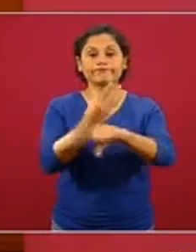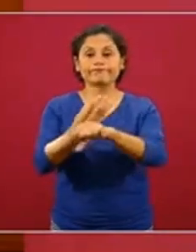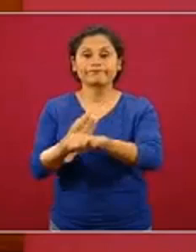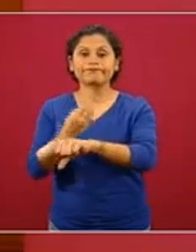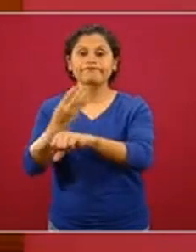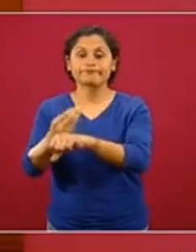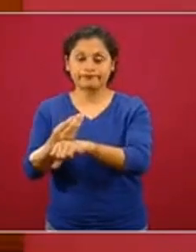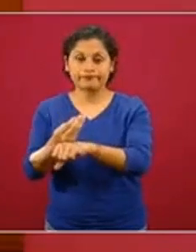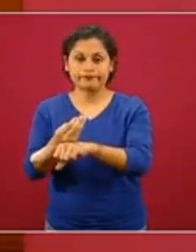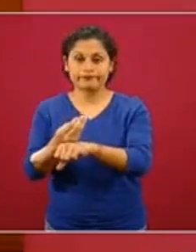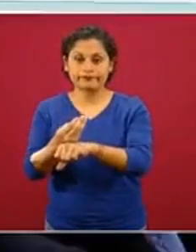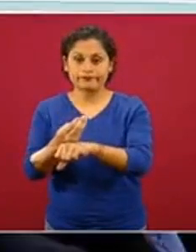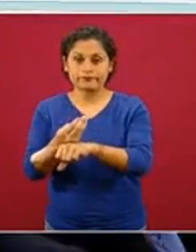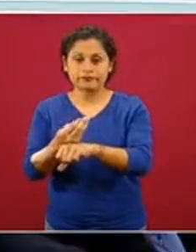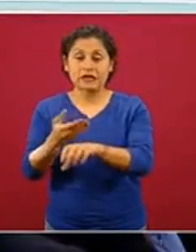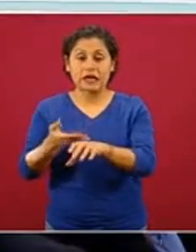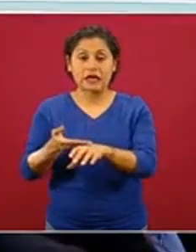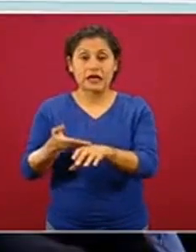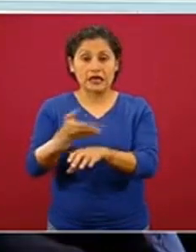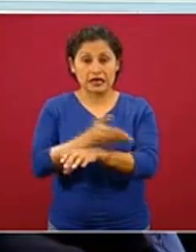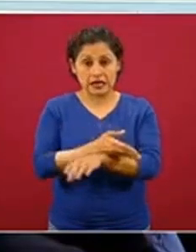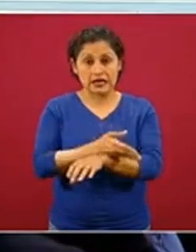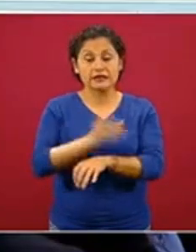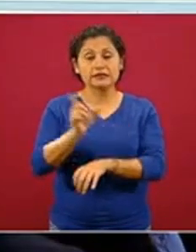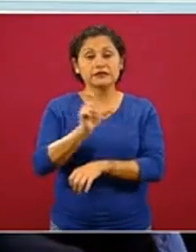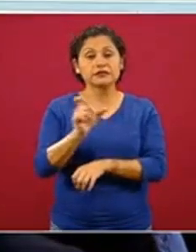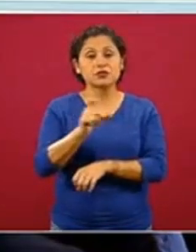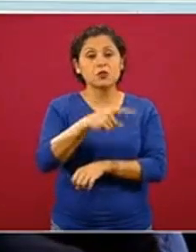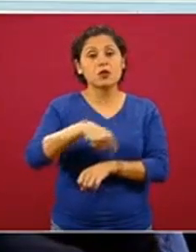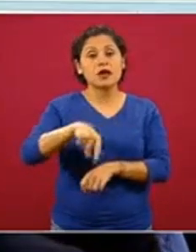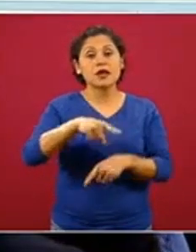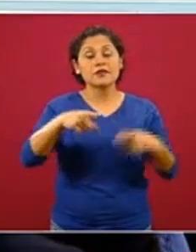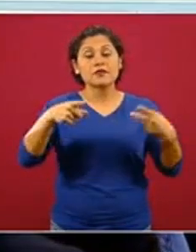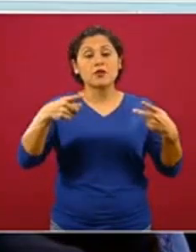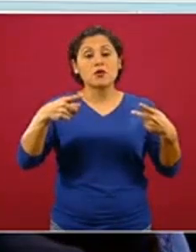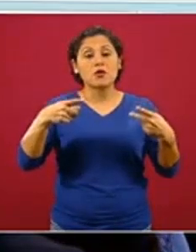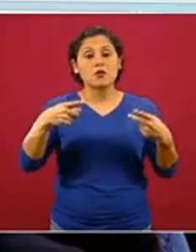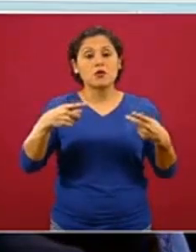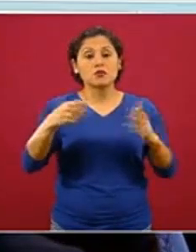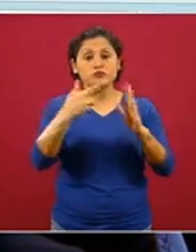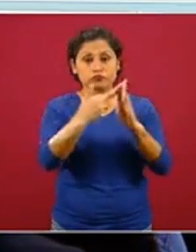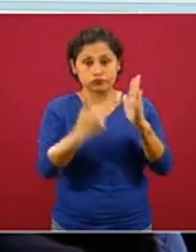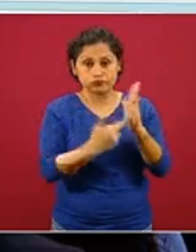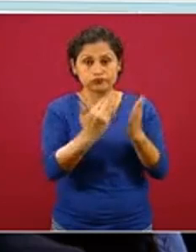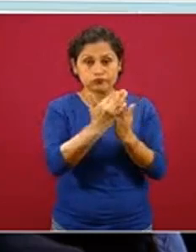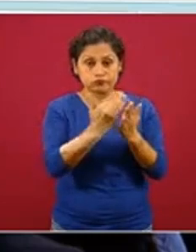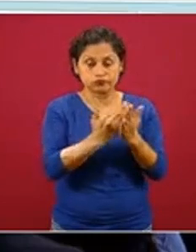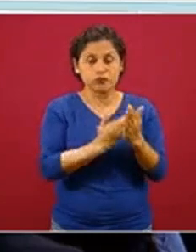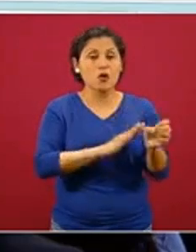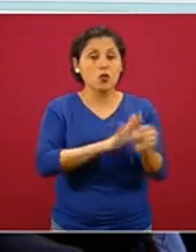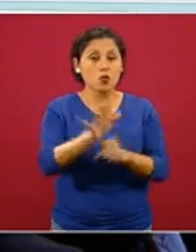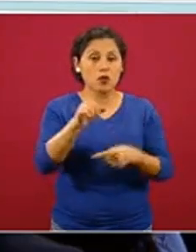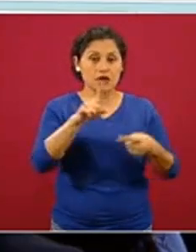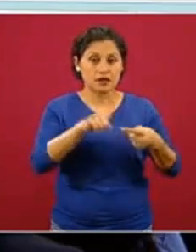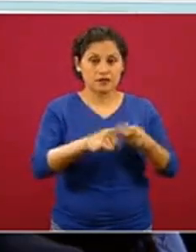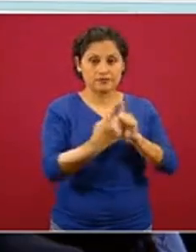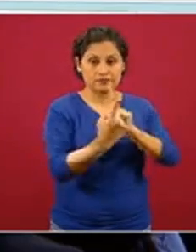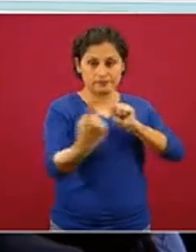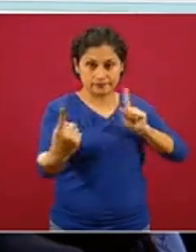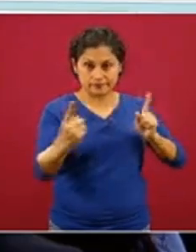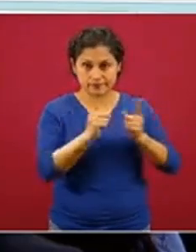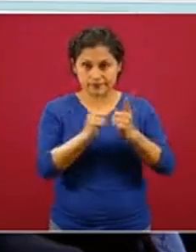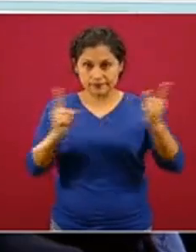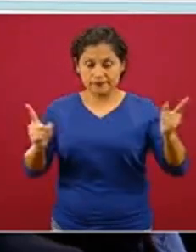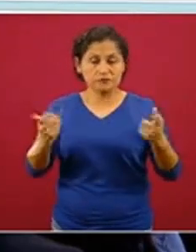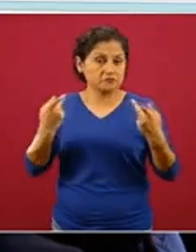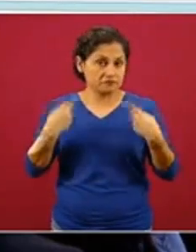epidemia consistieron en las medidas de mitigación comunitaria, que son estas que dependen del distanciamiento